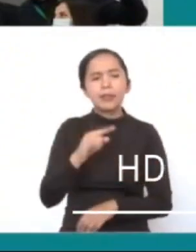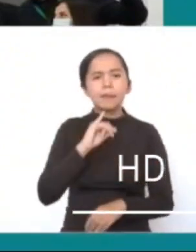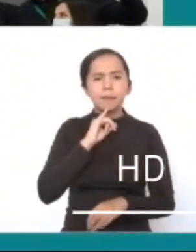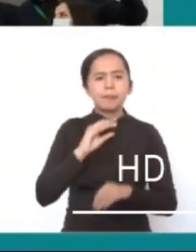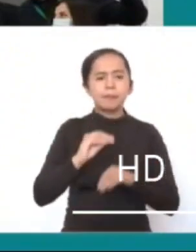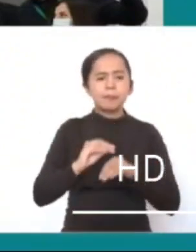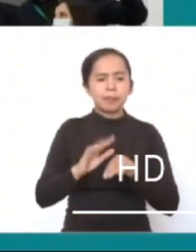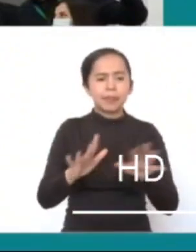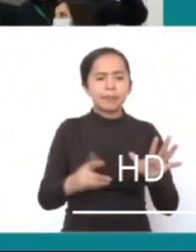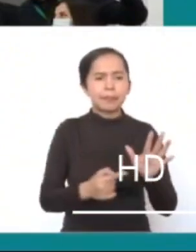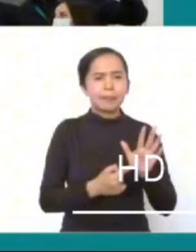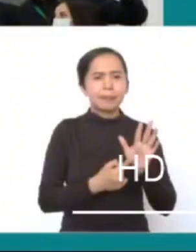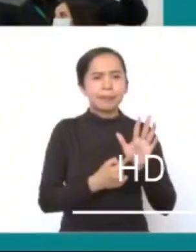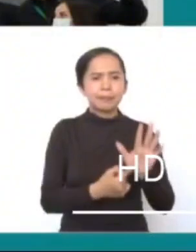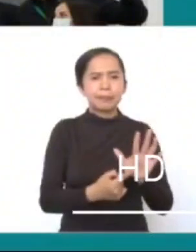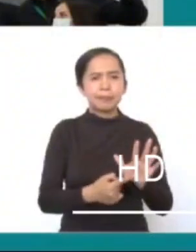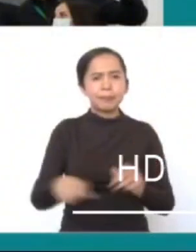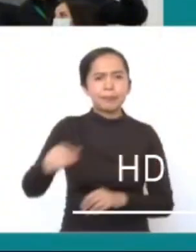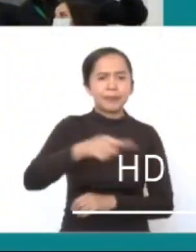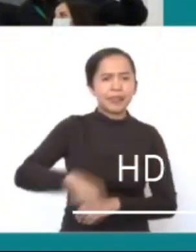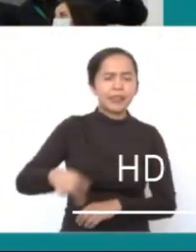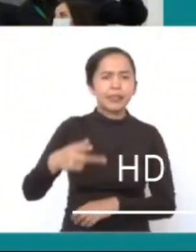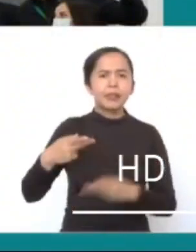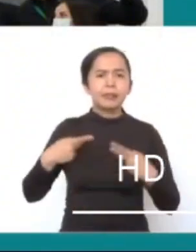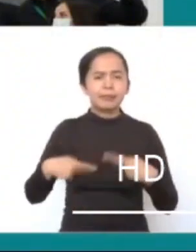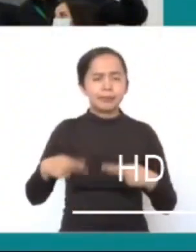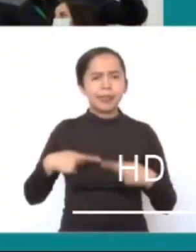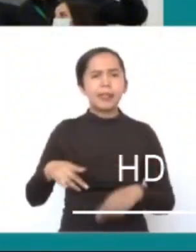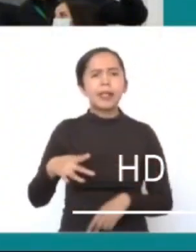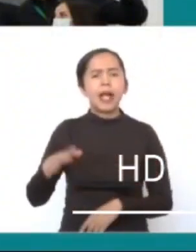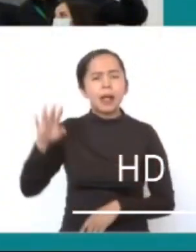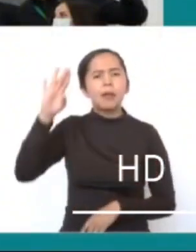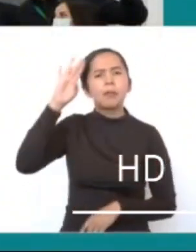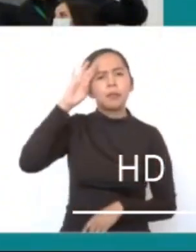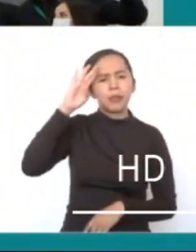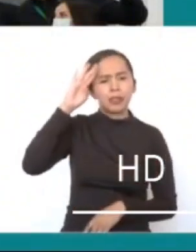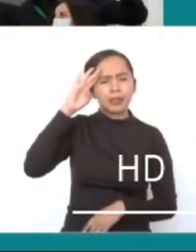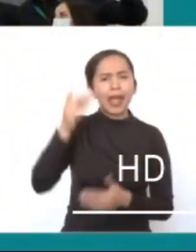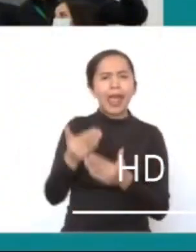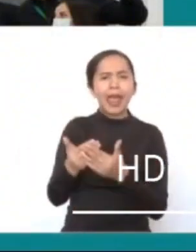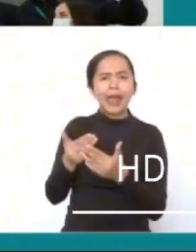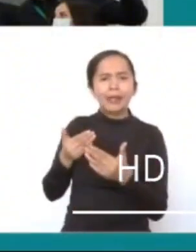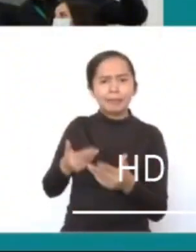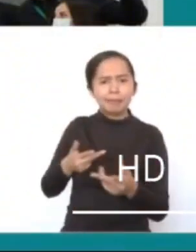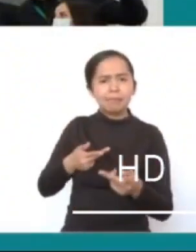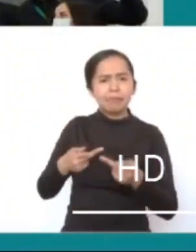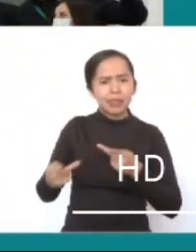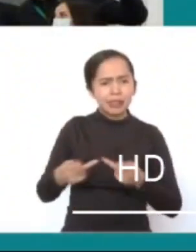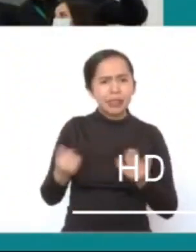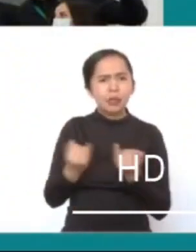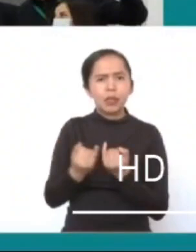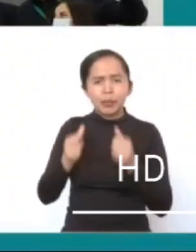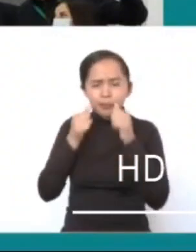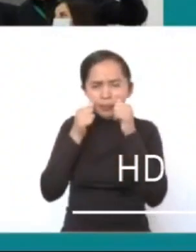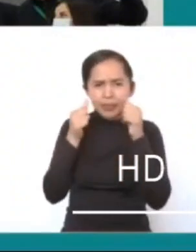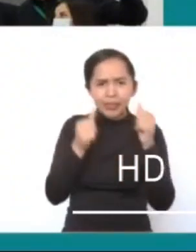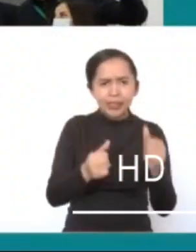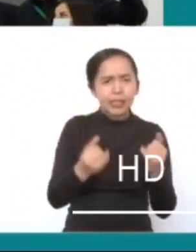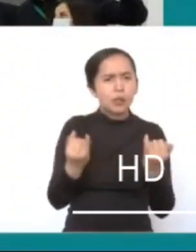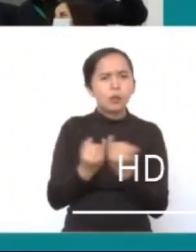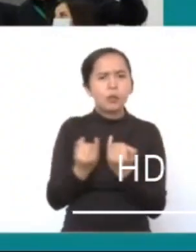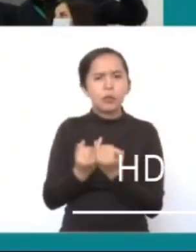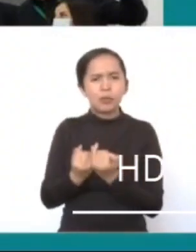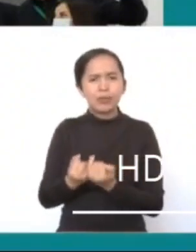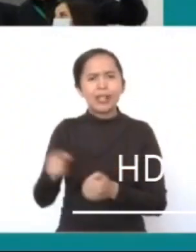y sensibilizar al personal respecto de la importancia de prevenir, atender y erradicar